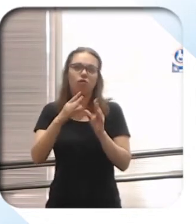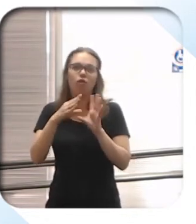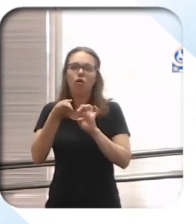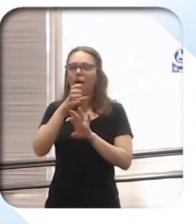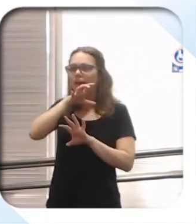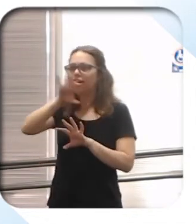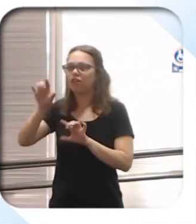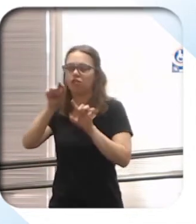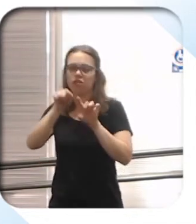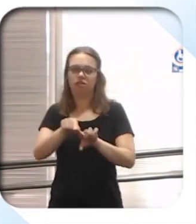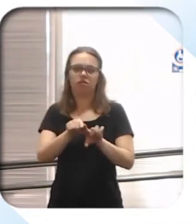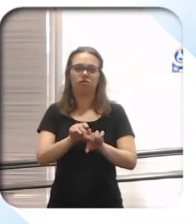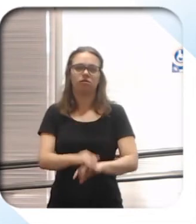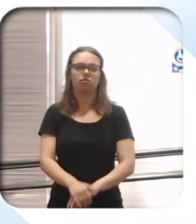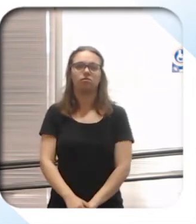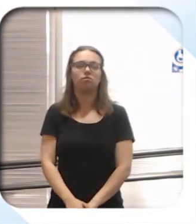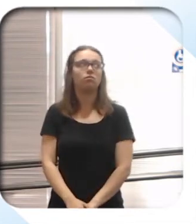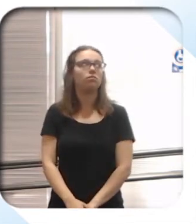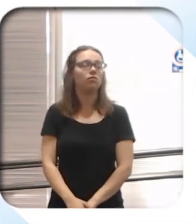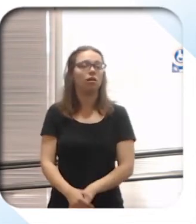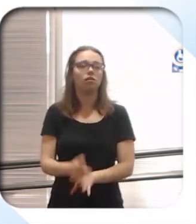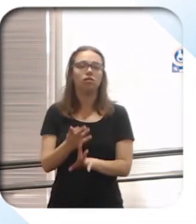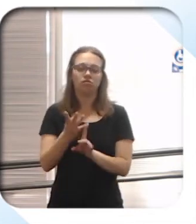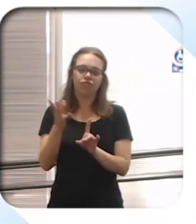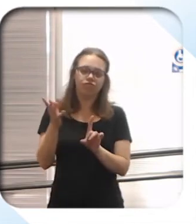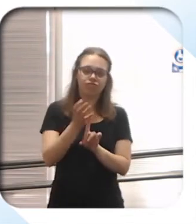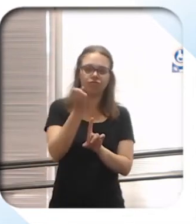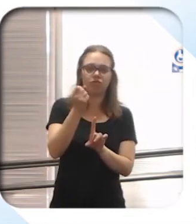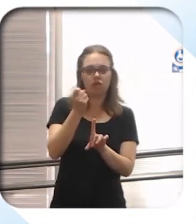este. Y se han logrado cosas